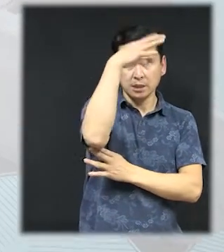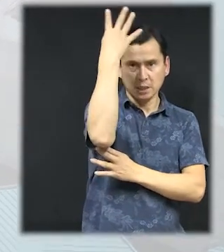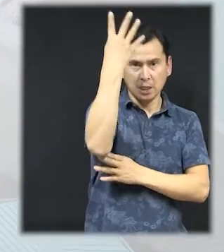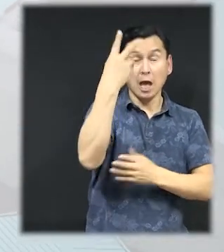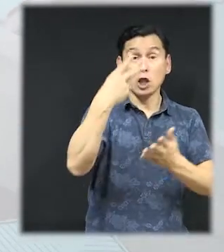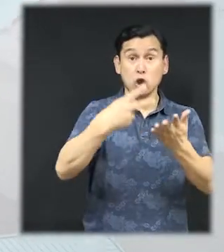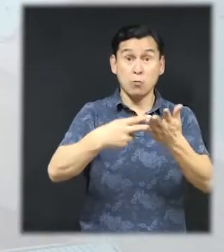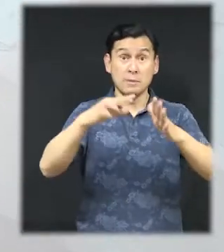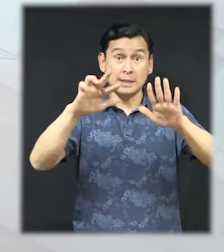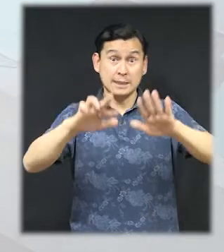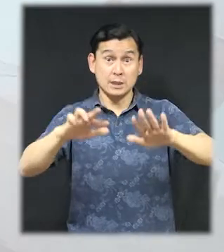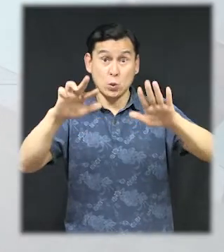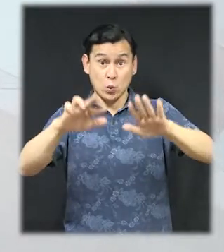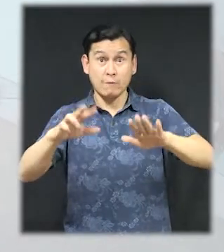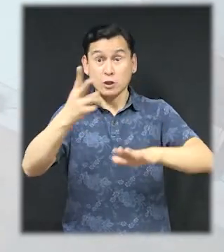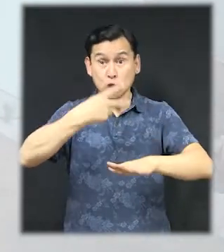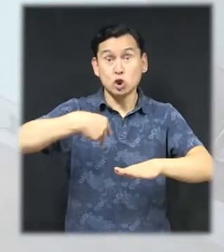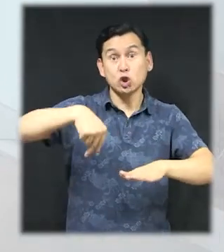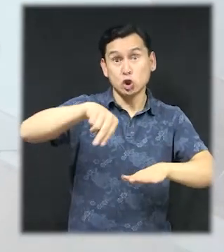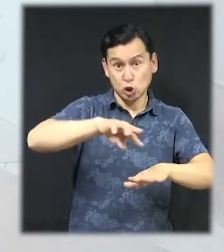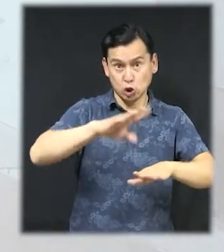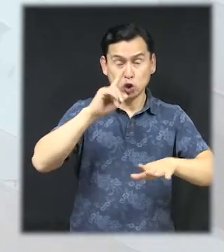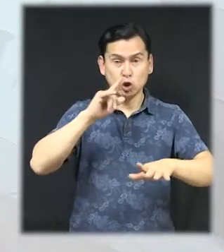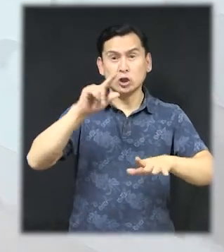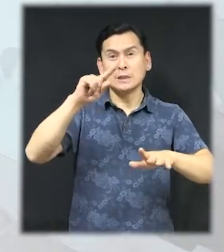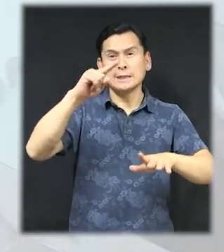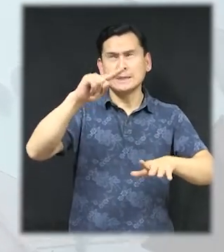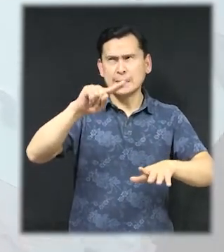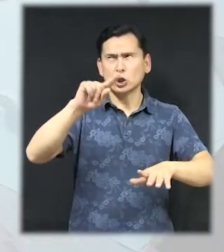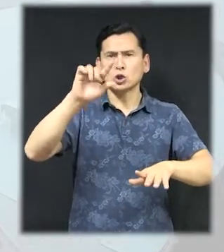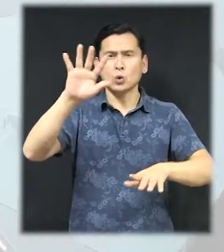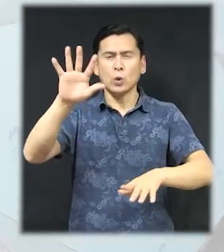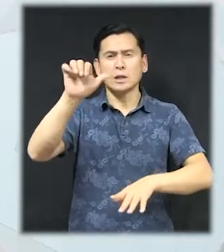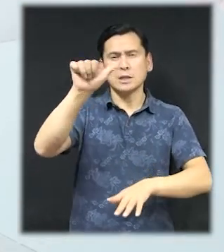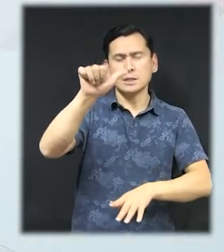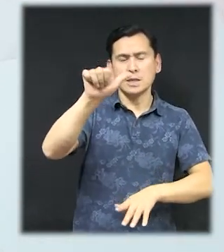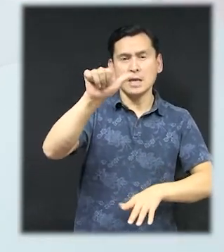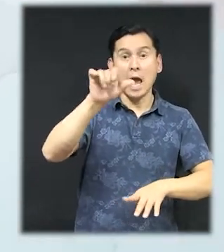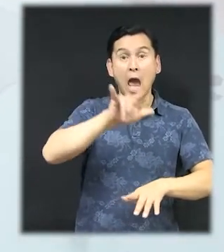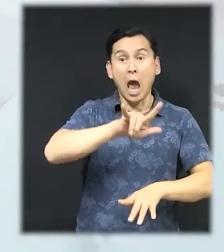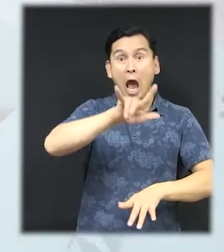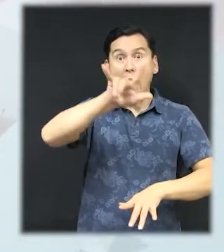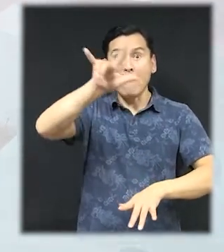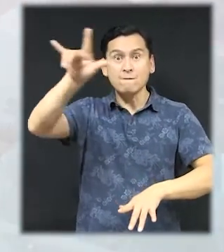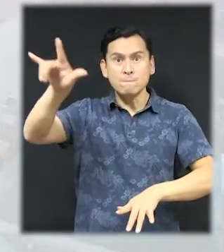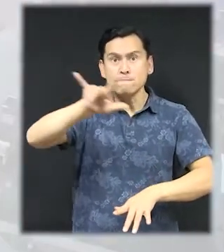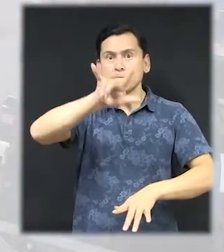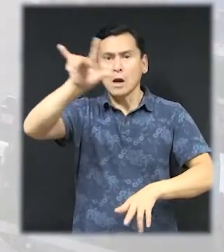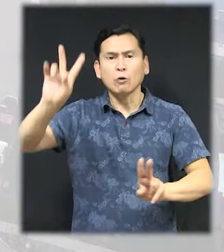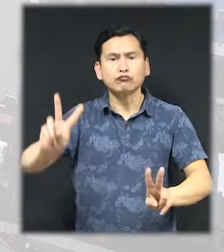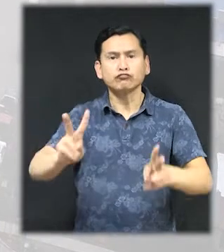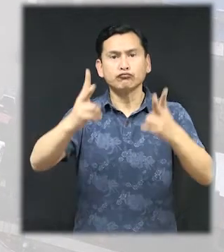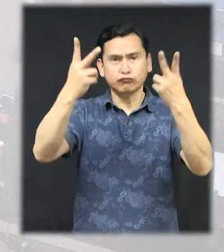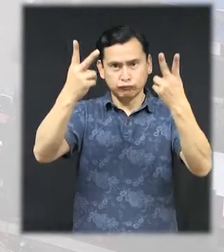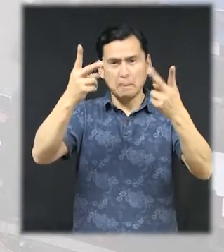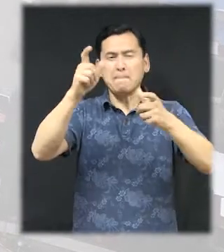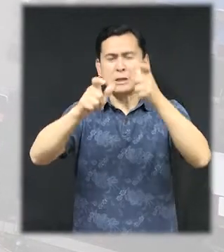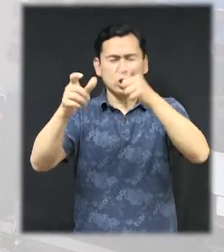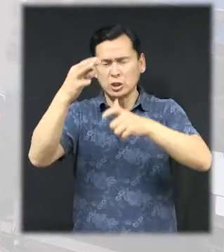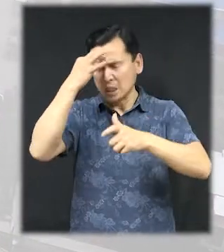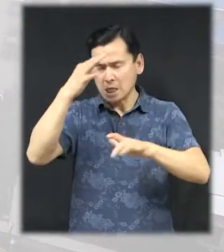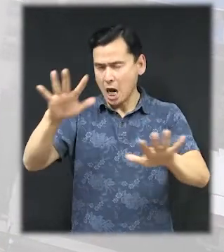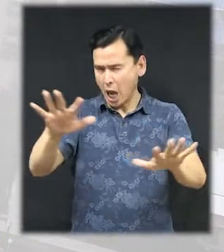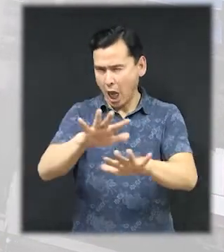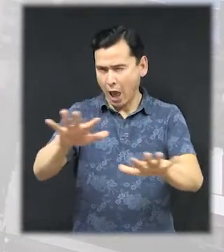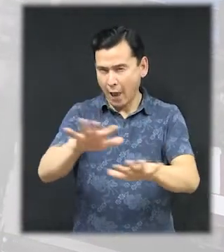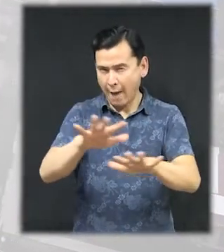2019 nosotros trasladamos 156 pacientes en avión ambulancia, rescates aeromédicos de pacientes críticos o